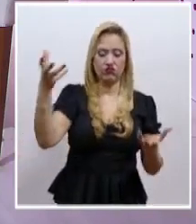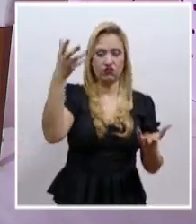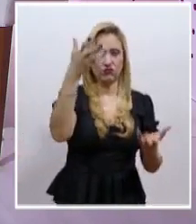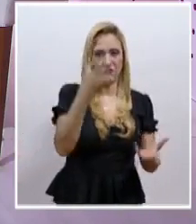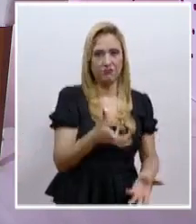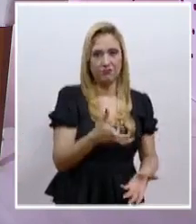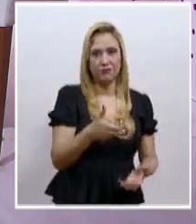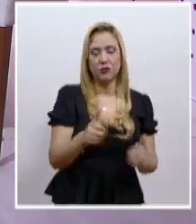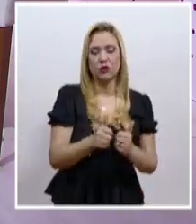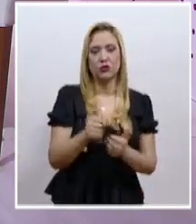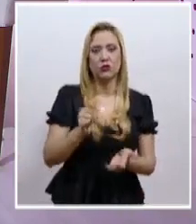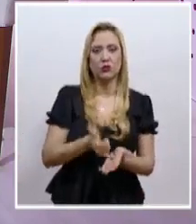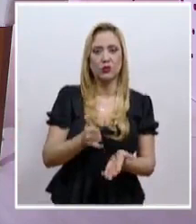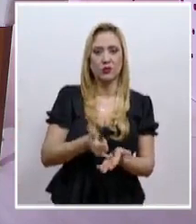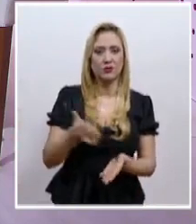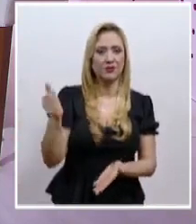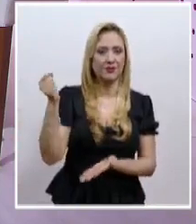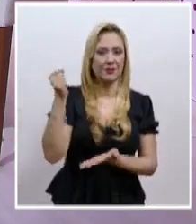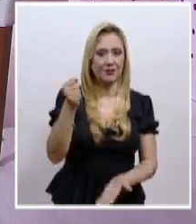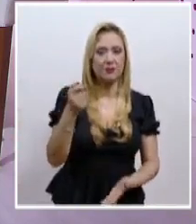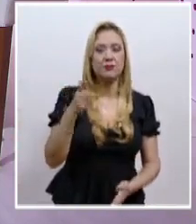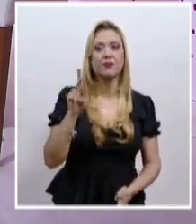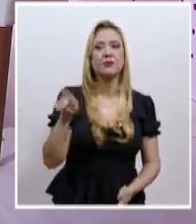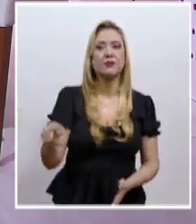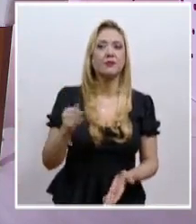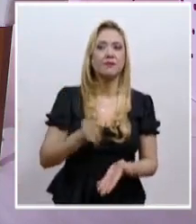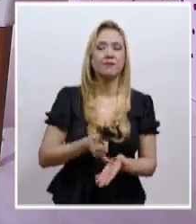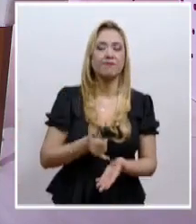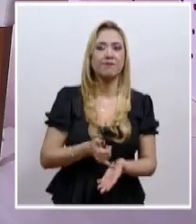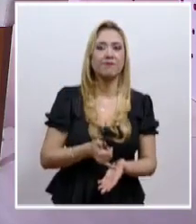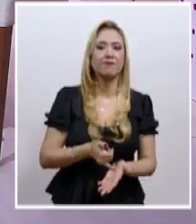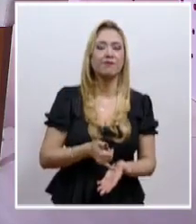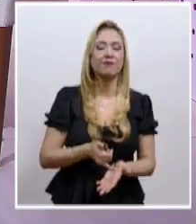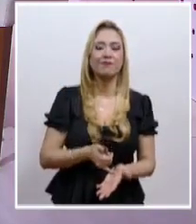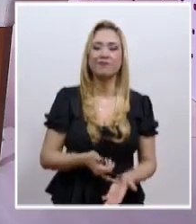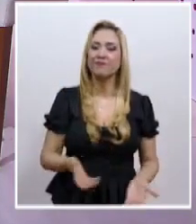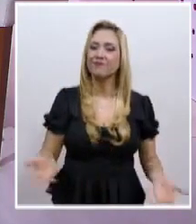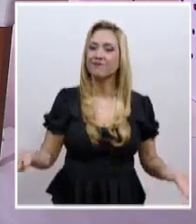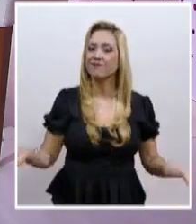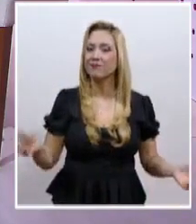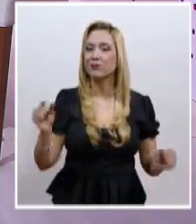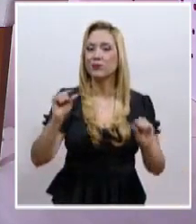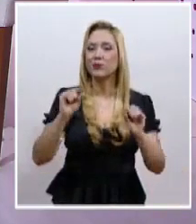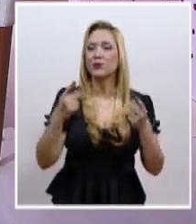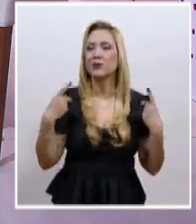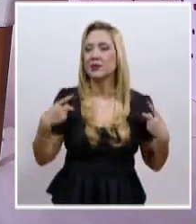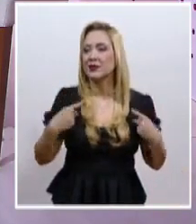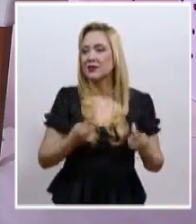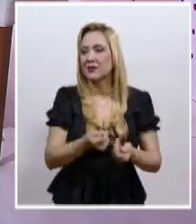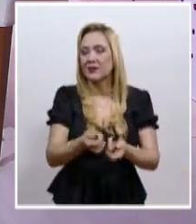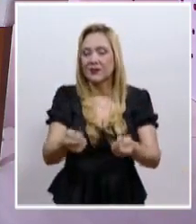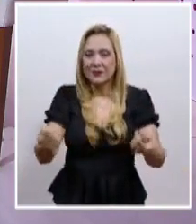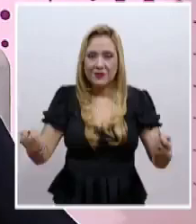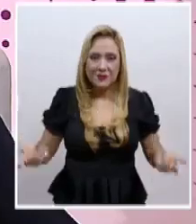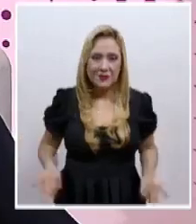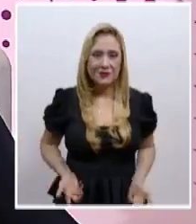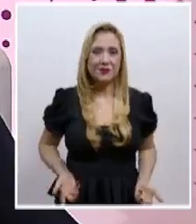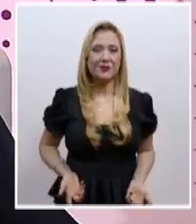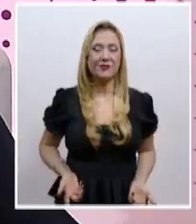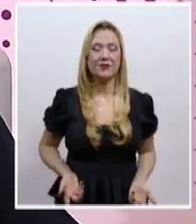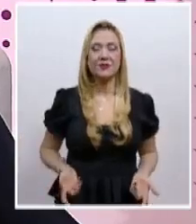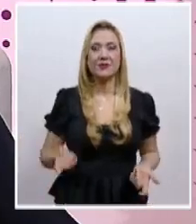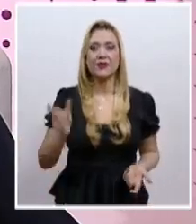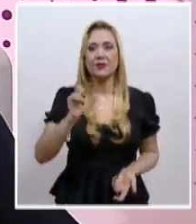impuestos, pero estos impuestos siguen estando en manos de muy pocos contribuyentes. Entonces, cuando vemos que